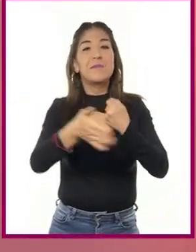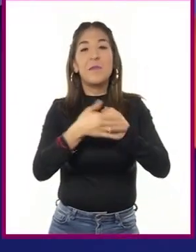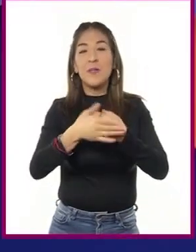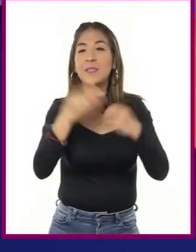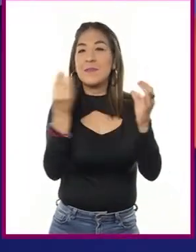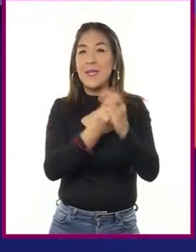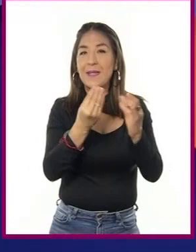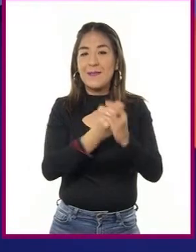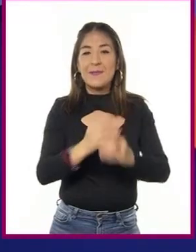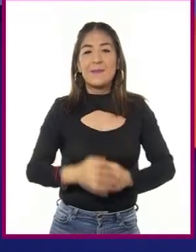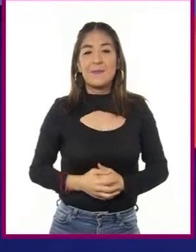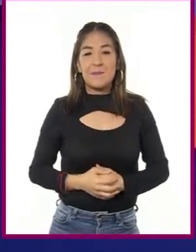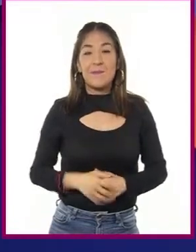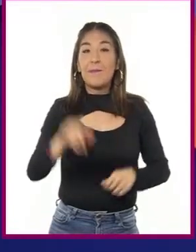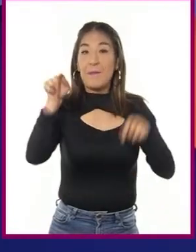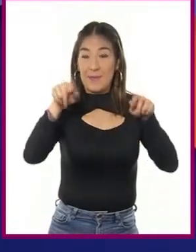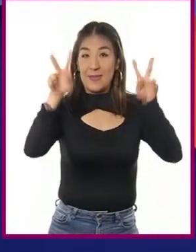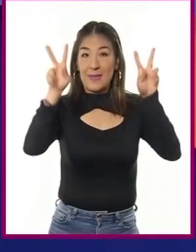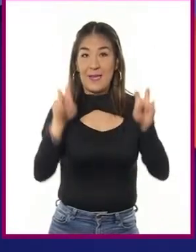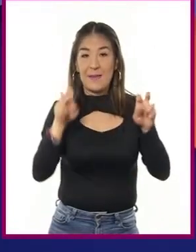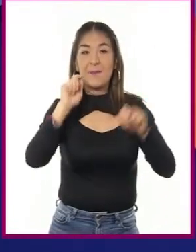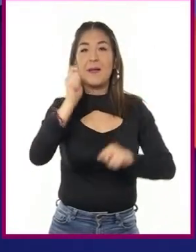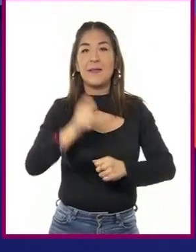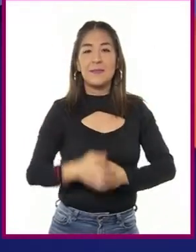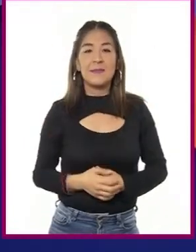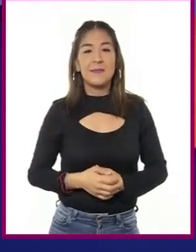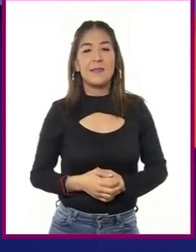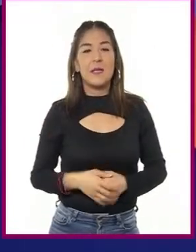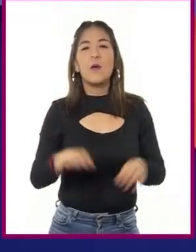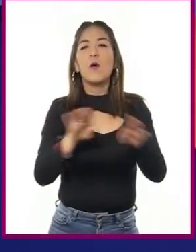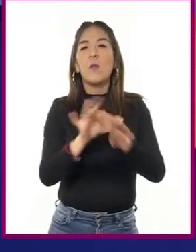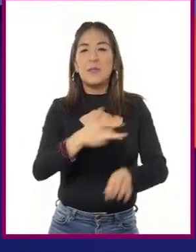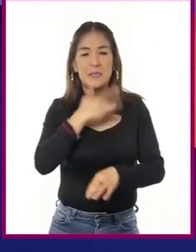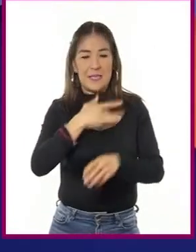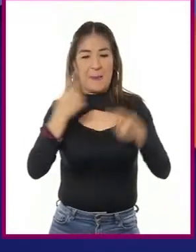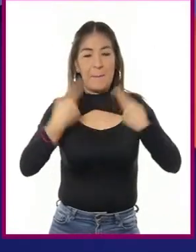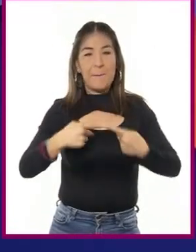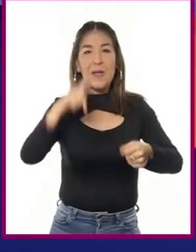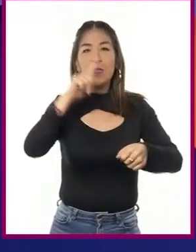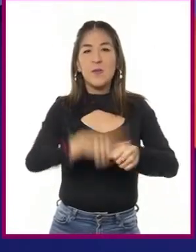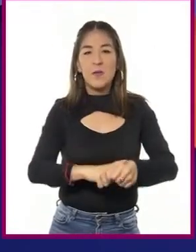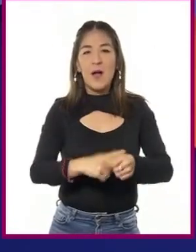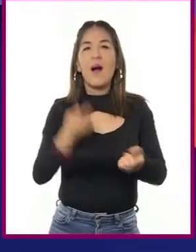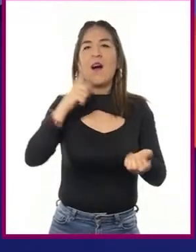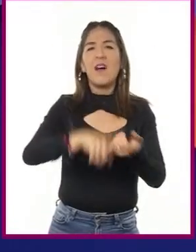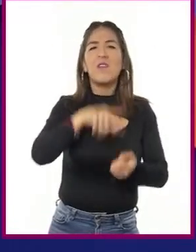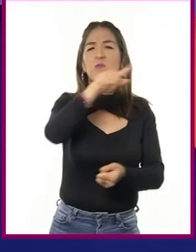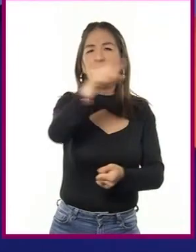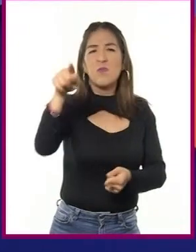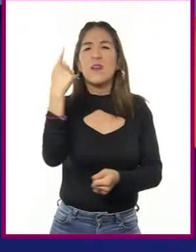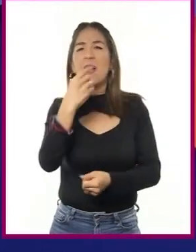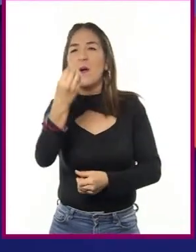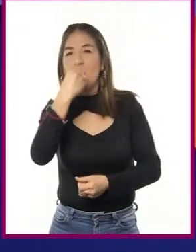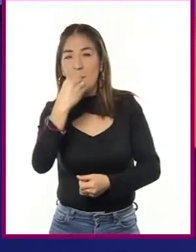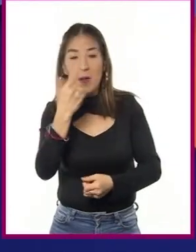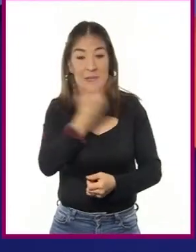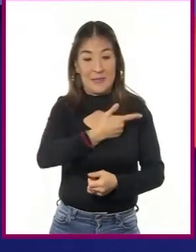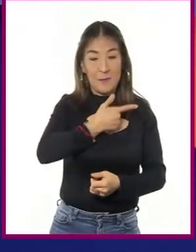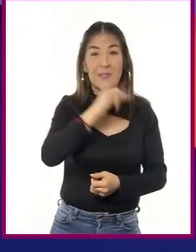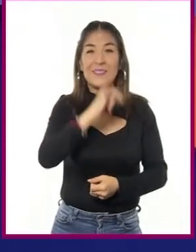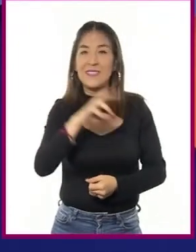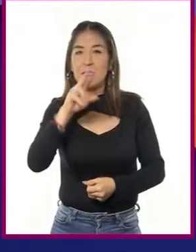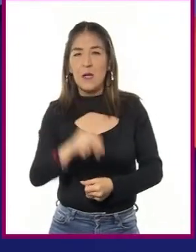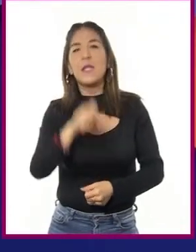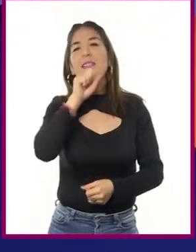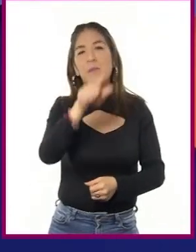sesión? El tema es el sentido personal que le damos a lo que comemos. Y vamos a reflexionar acerca de